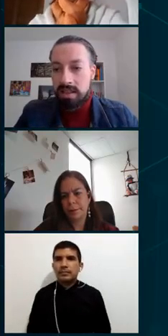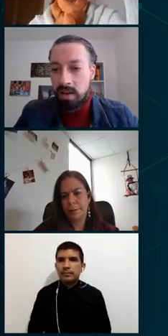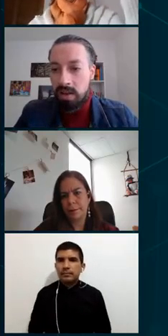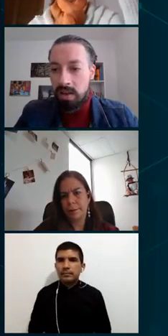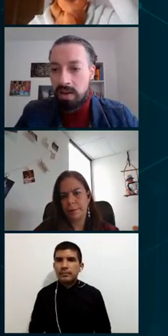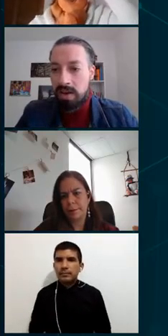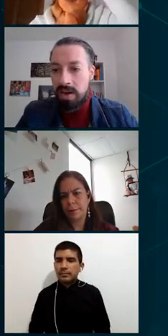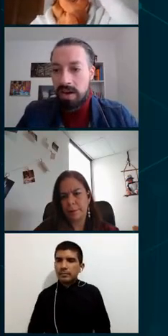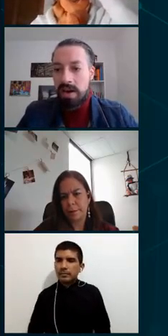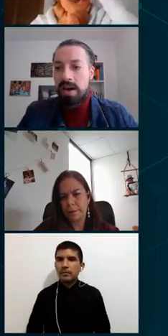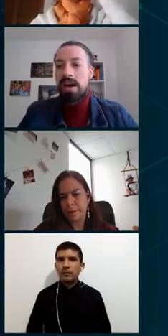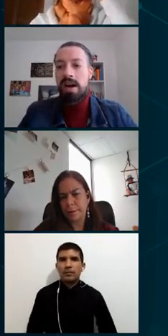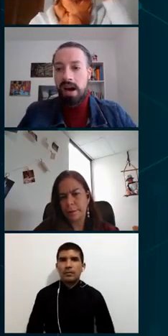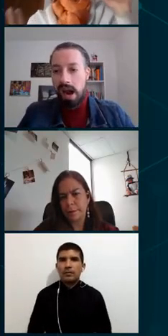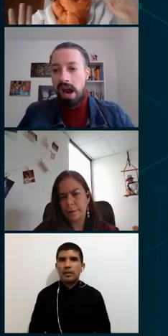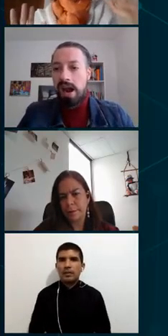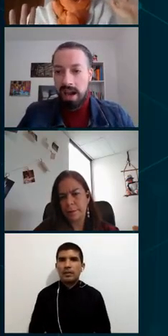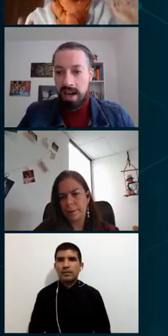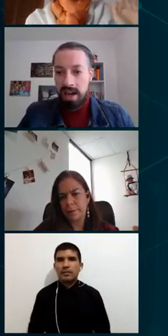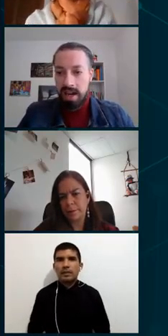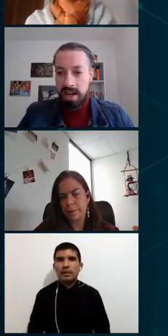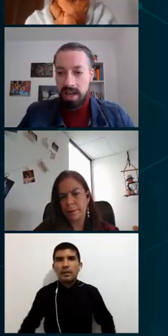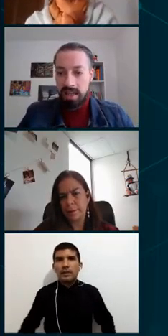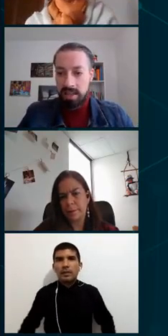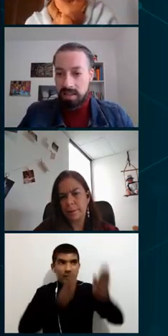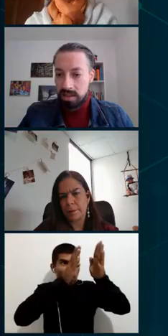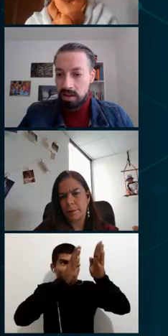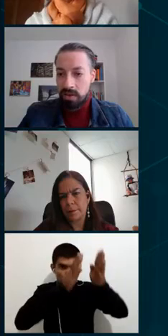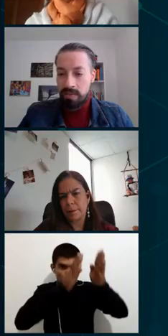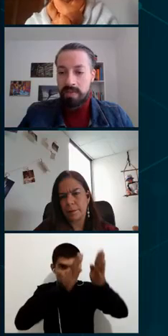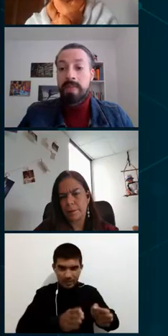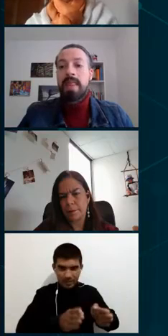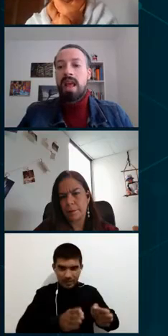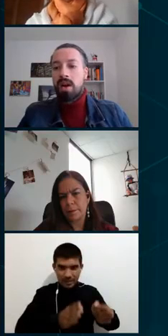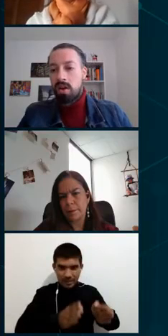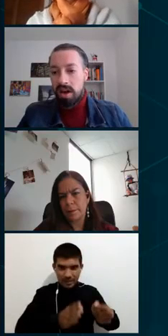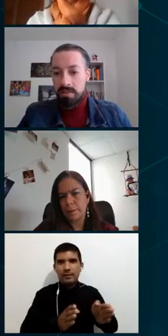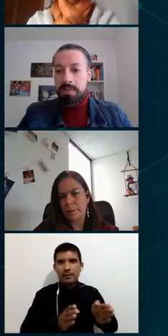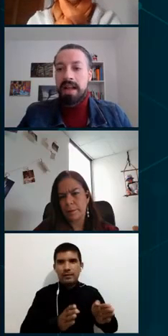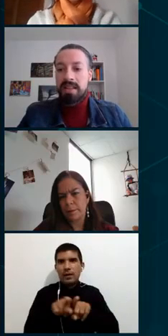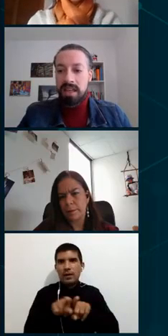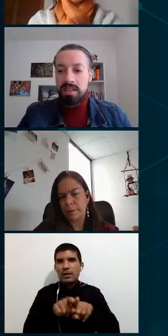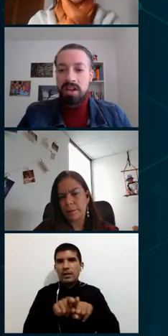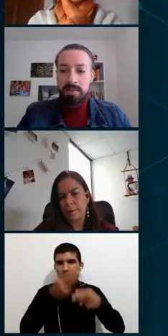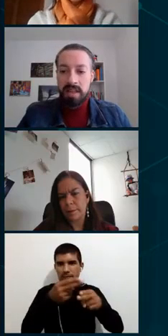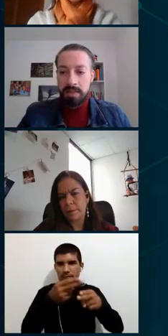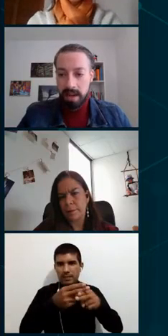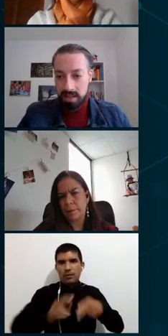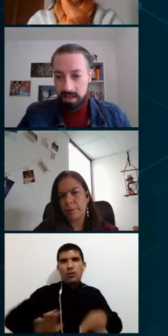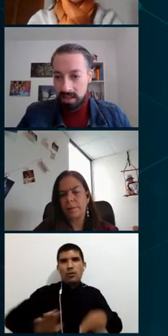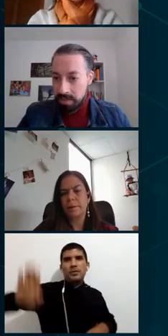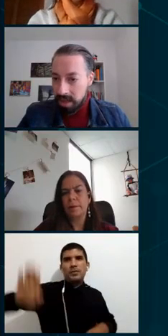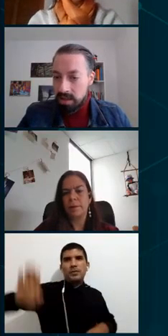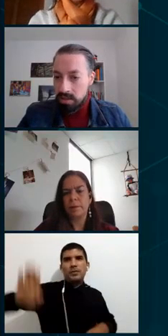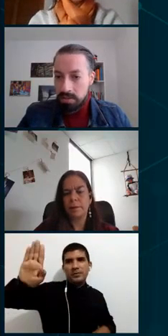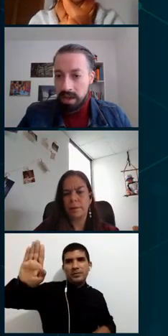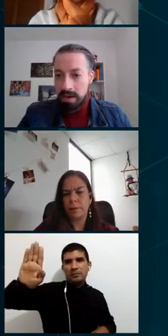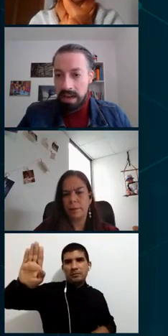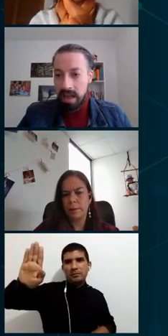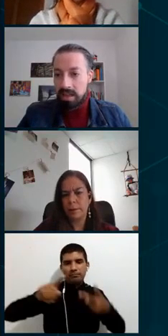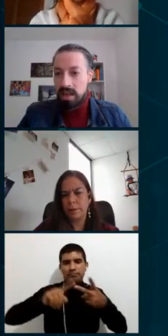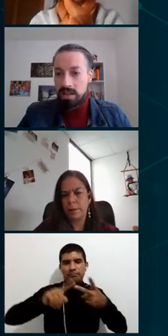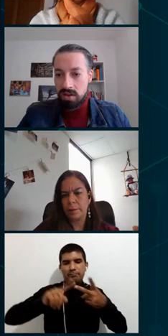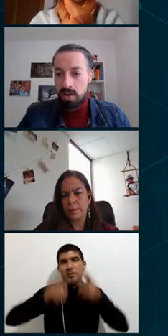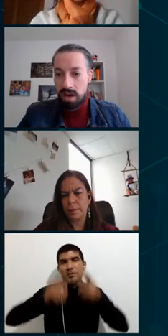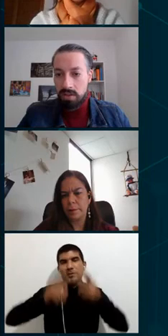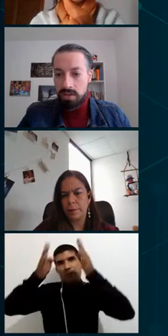como en la columna el nombre de los que están opinando, los que alcanzamos. Pues, colocar más plantas, zonas verdes para el distanciamiento. Muy bien,